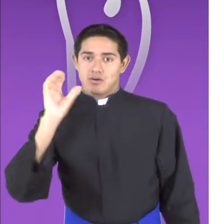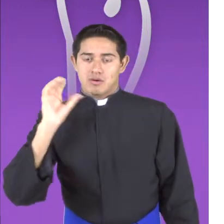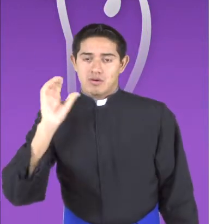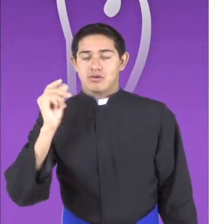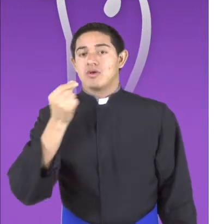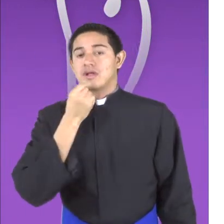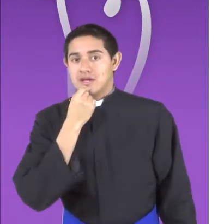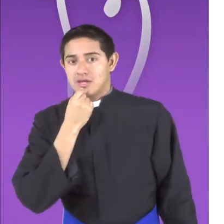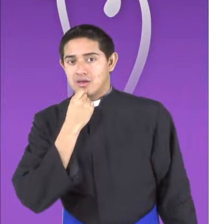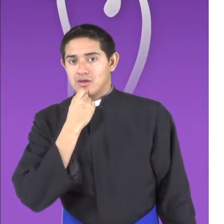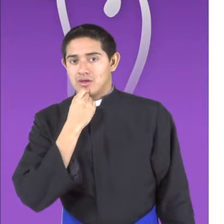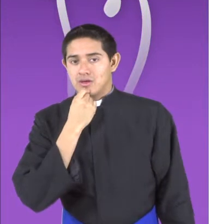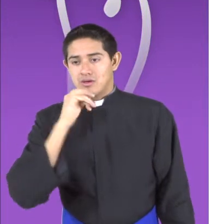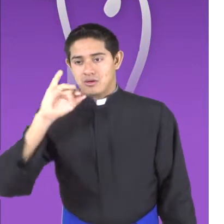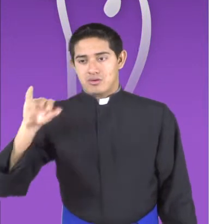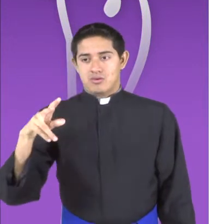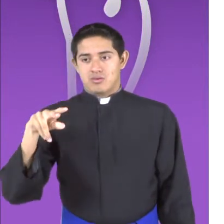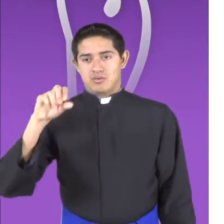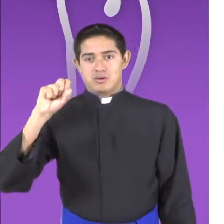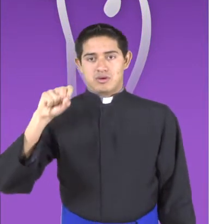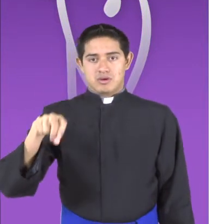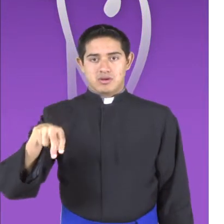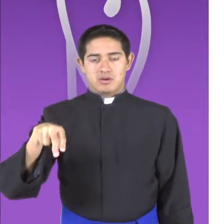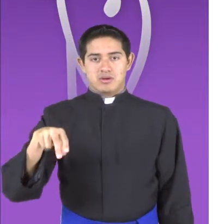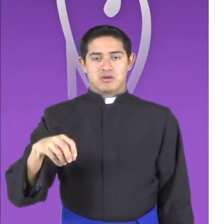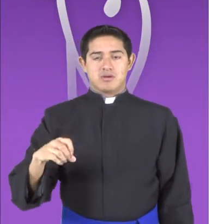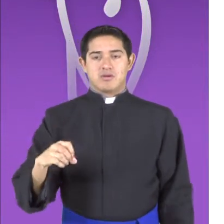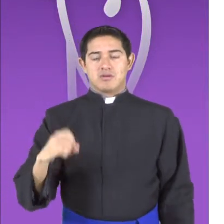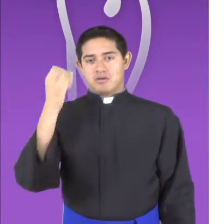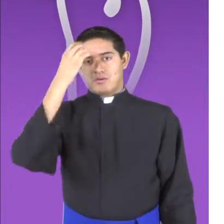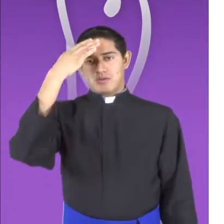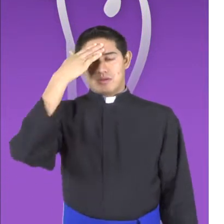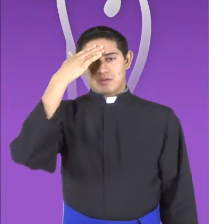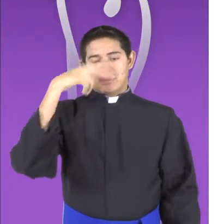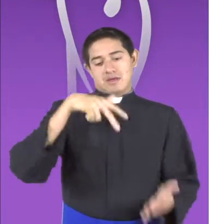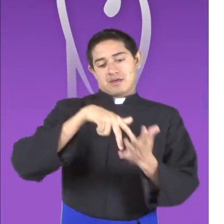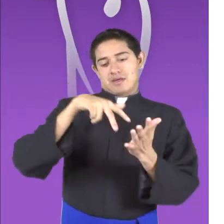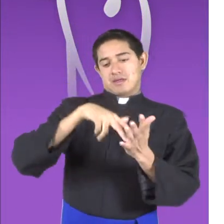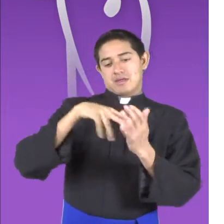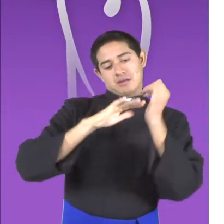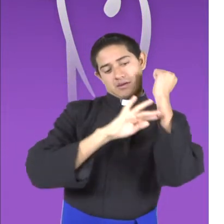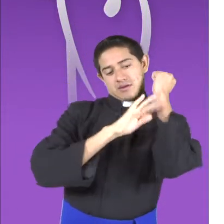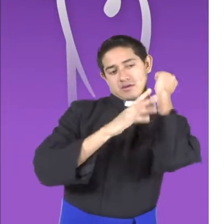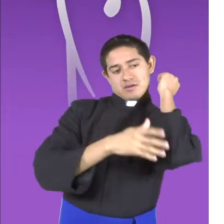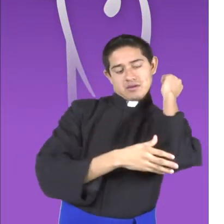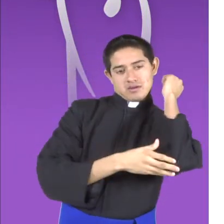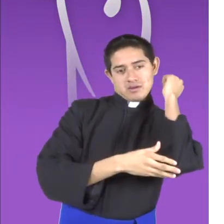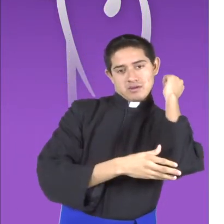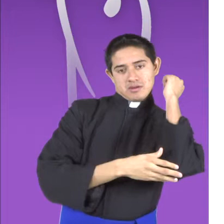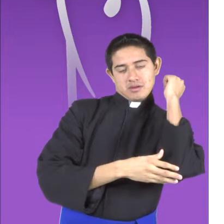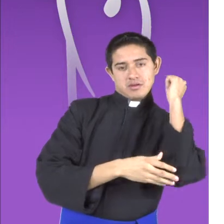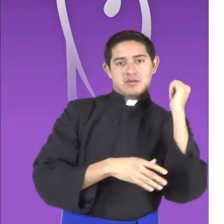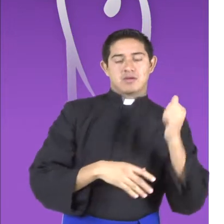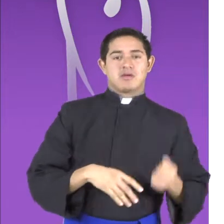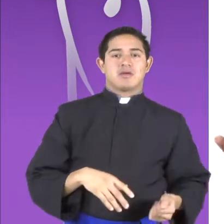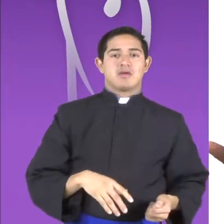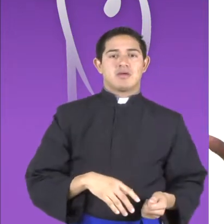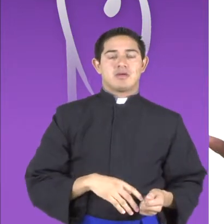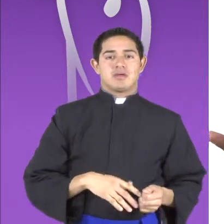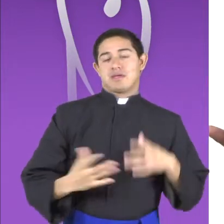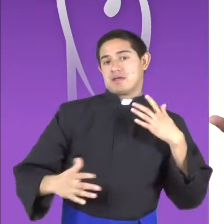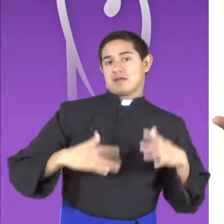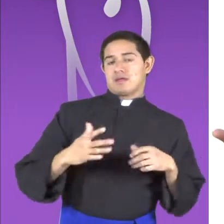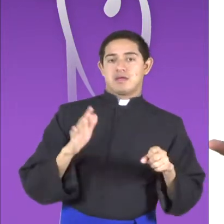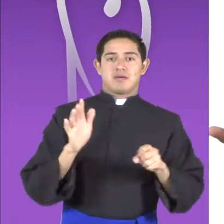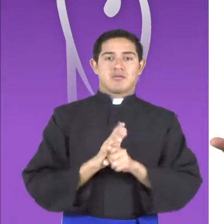cuando el niño, Juan el Bautista, salta de gozo en el seno de su madre por la